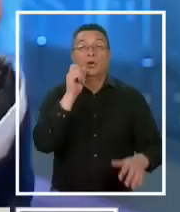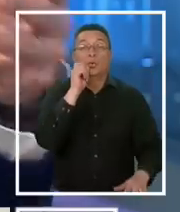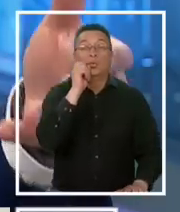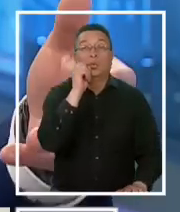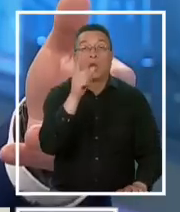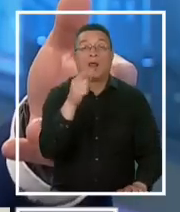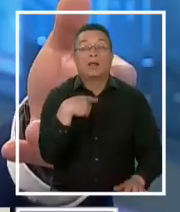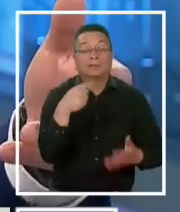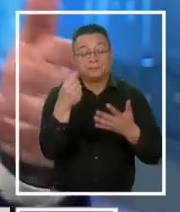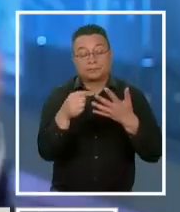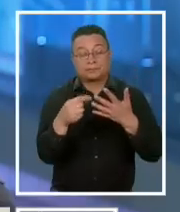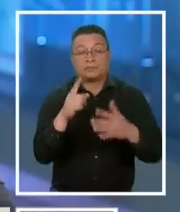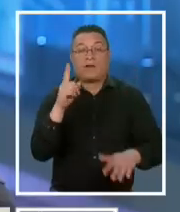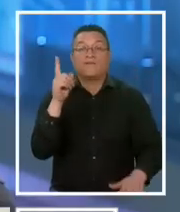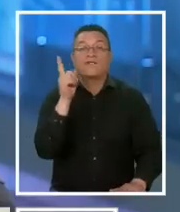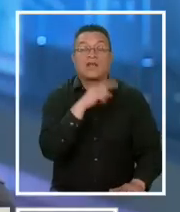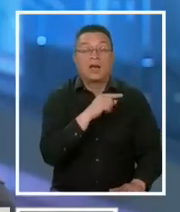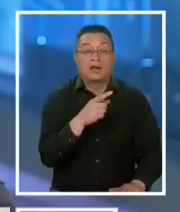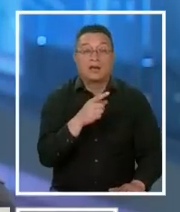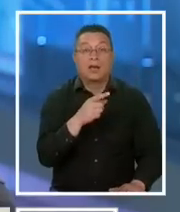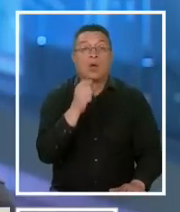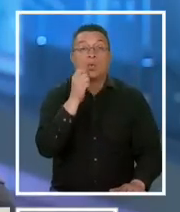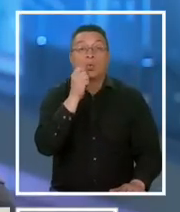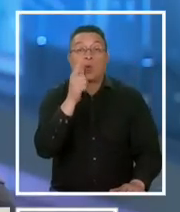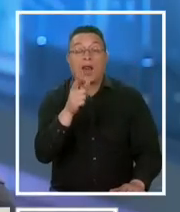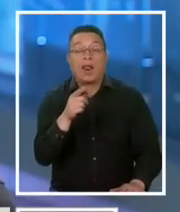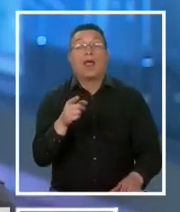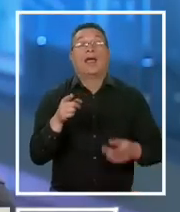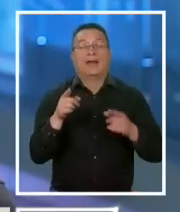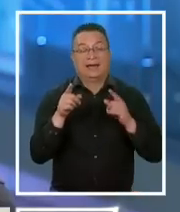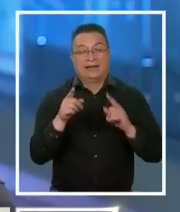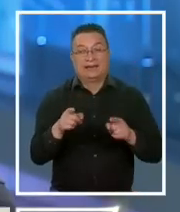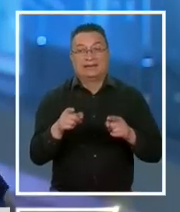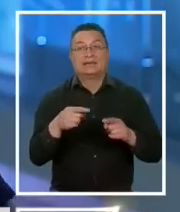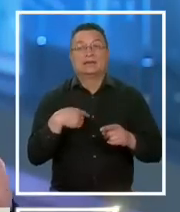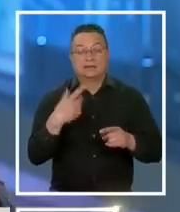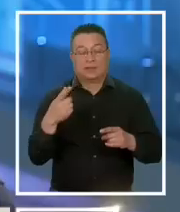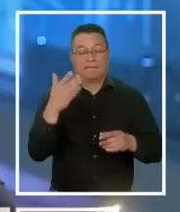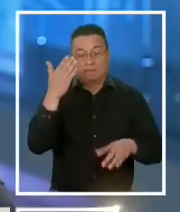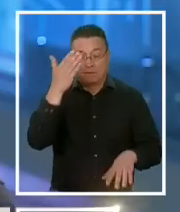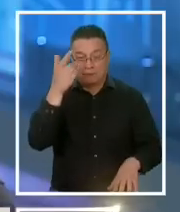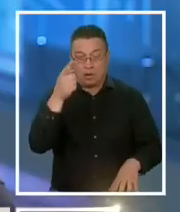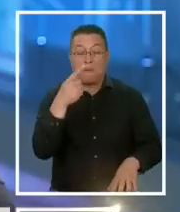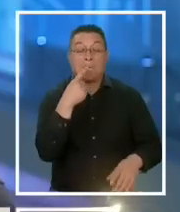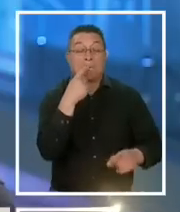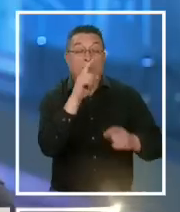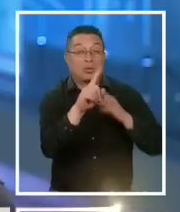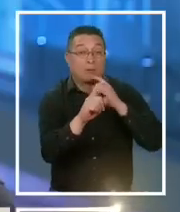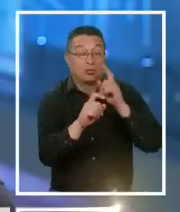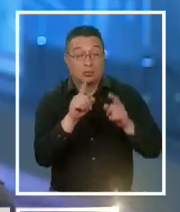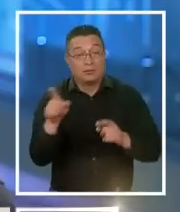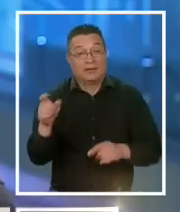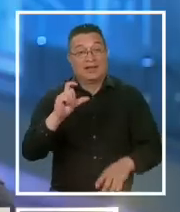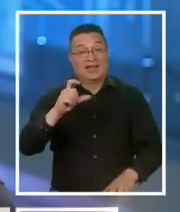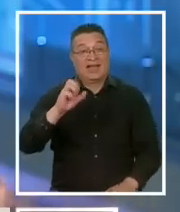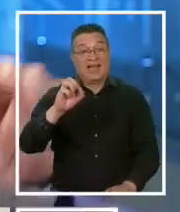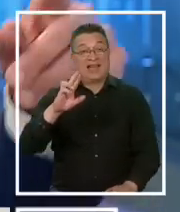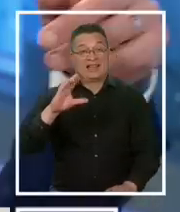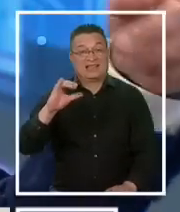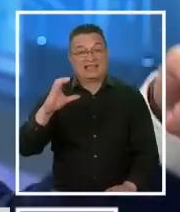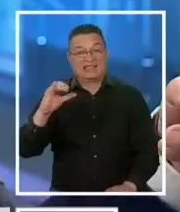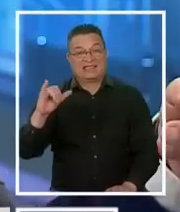el cuál es el resultado final el resultado final en este caso es que ni con las famosas preguntas que hizo este señor García